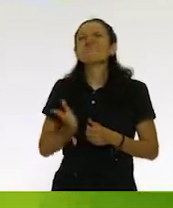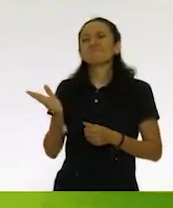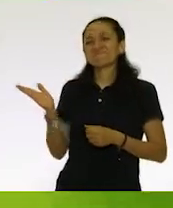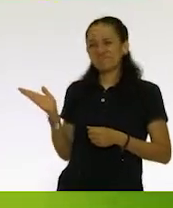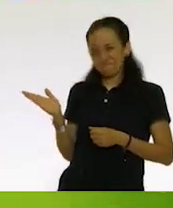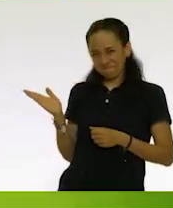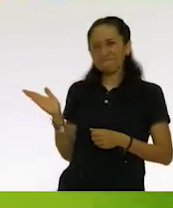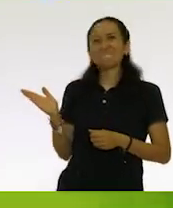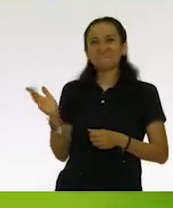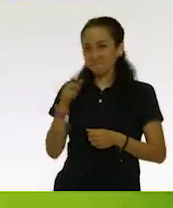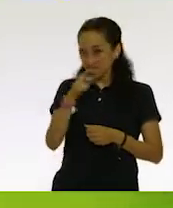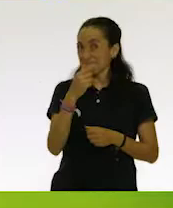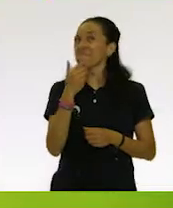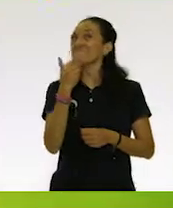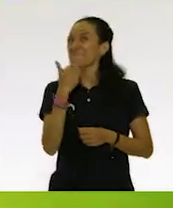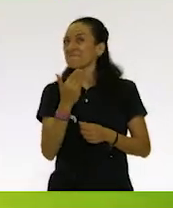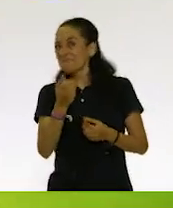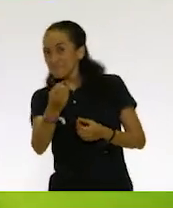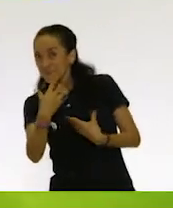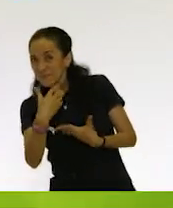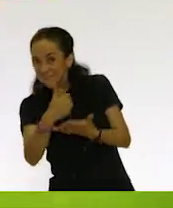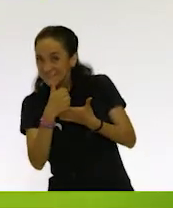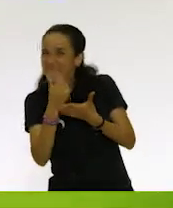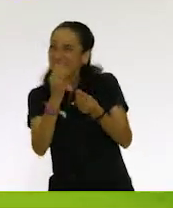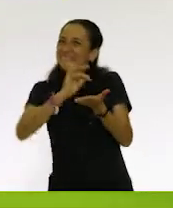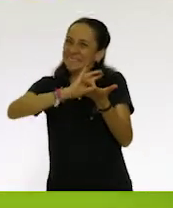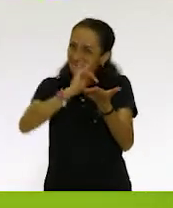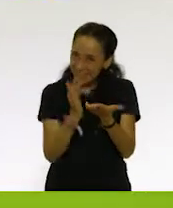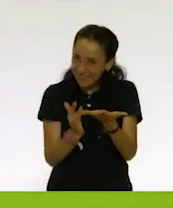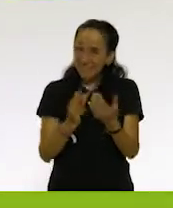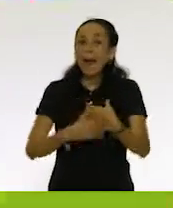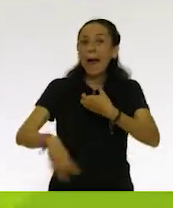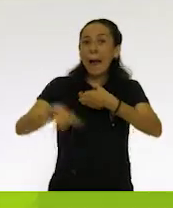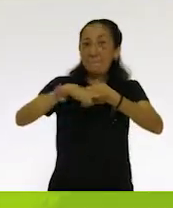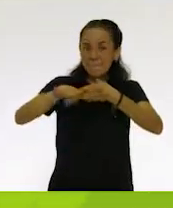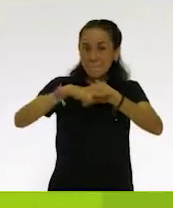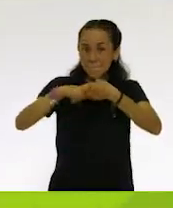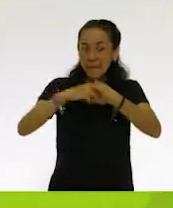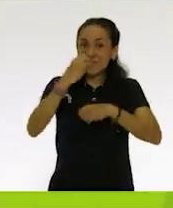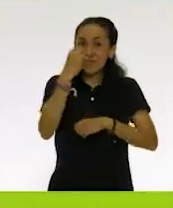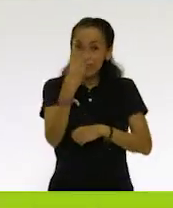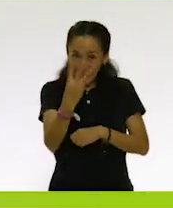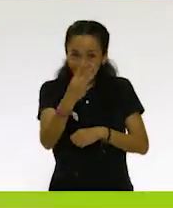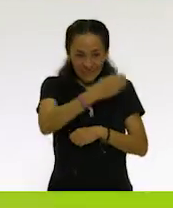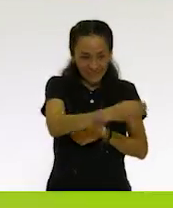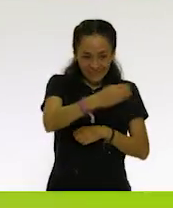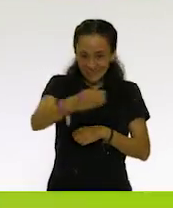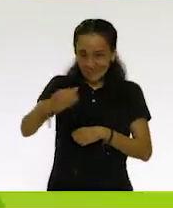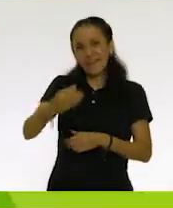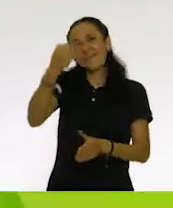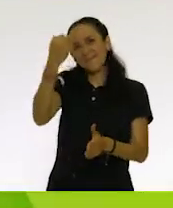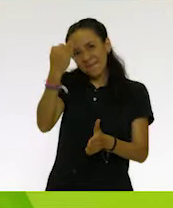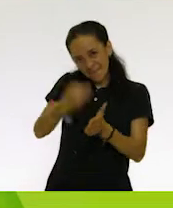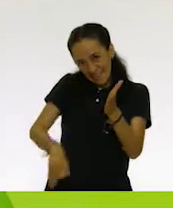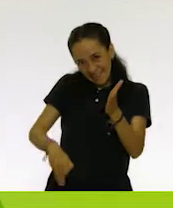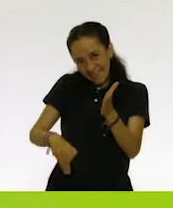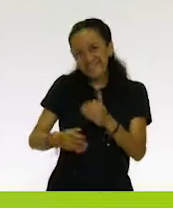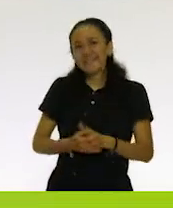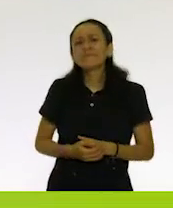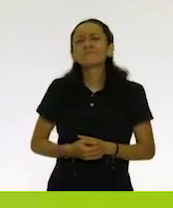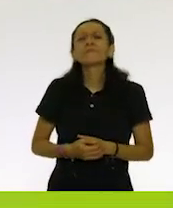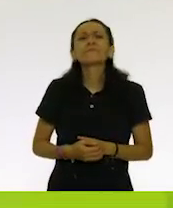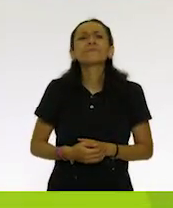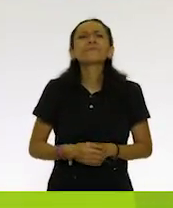¡Bien contestado! ¡Muchas gracias! Son 3 vasos los que faltan, Moni. ¡Exacto! ¿Y los